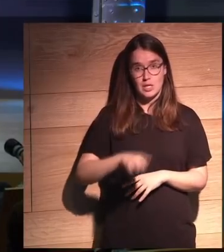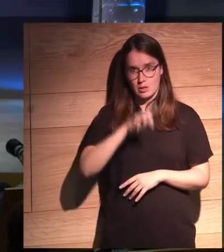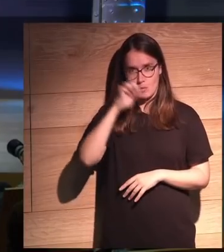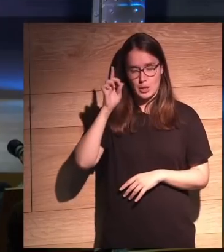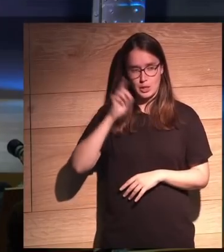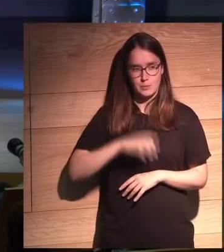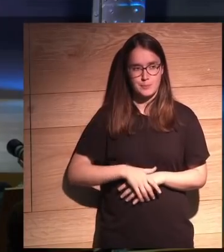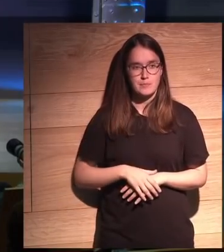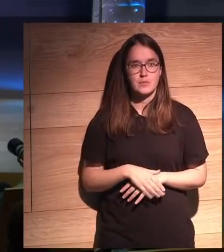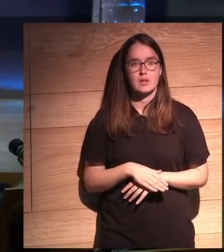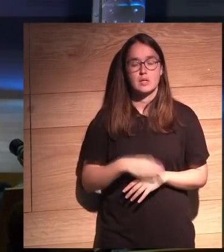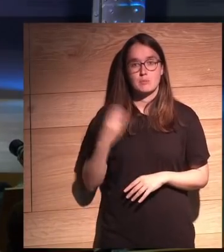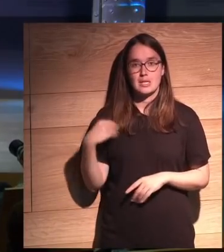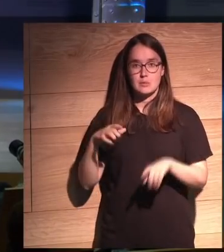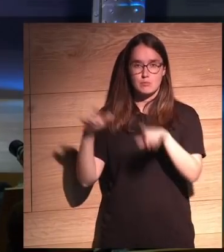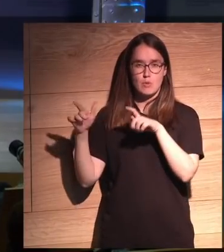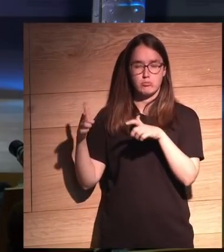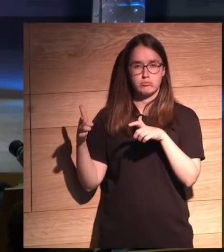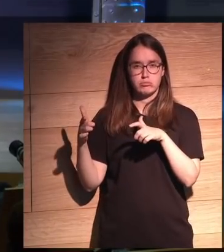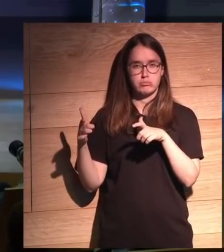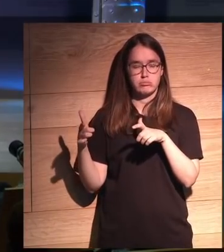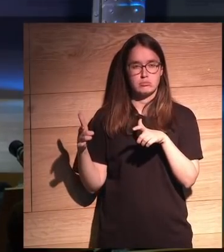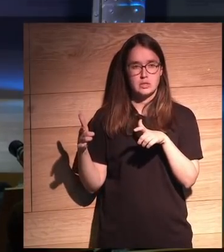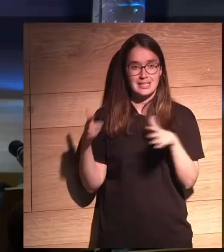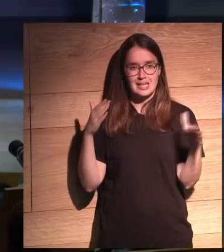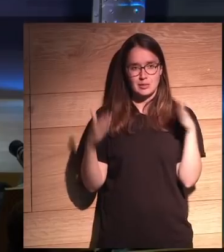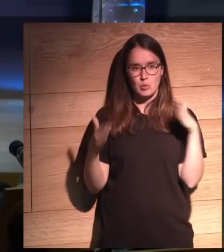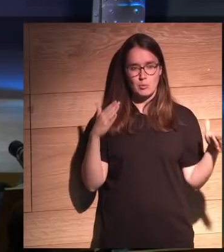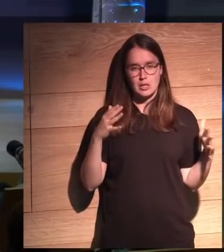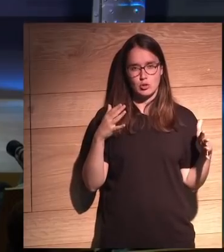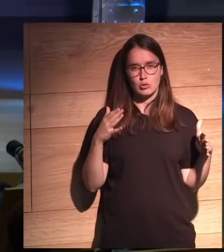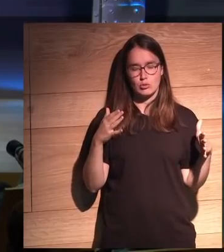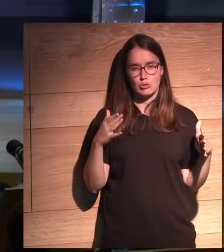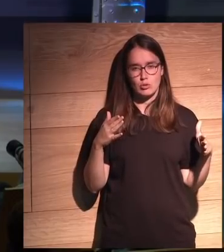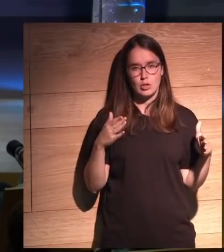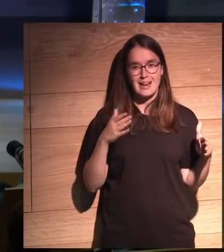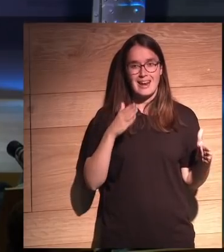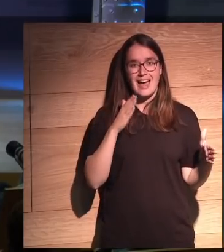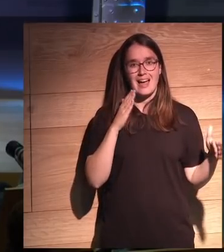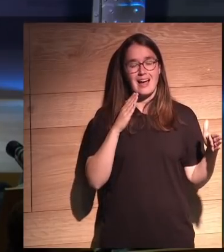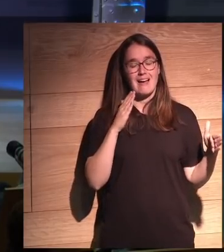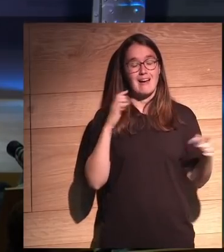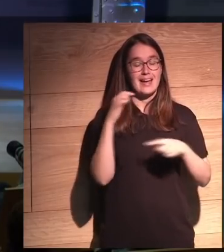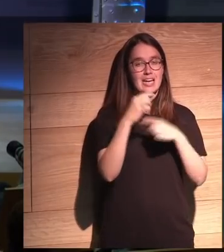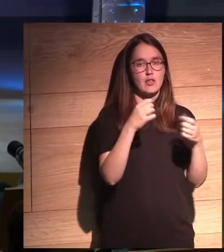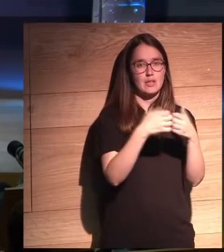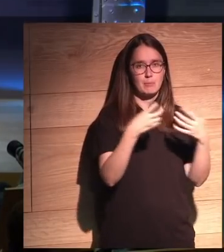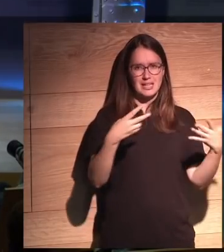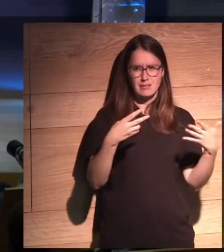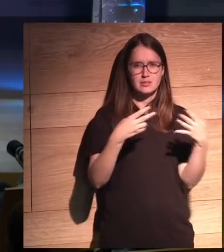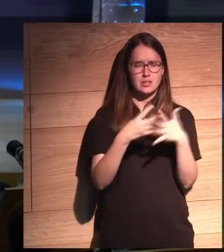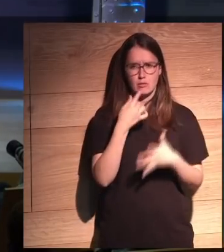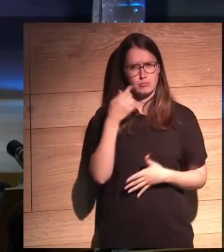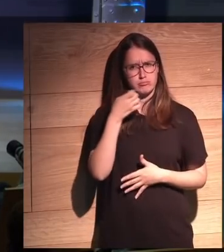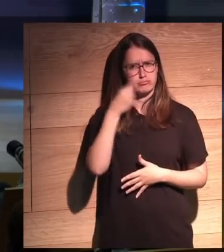Madrid. Ángeles Santos es aclamada en ese momento por la generación del 27,